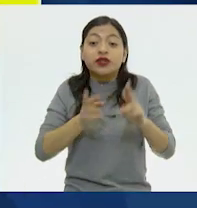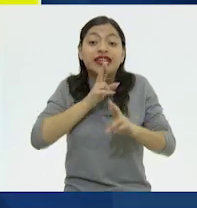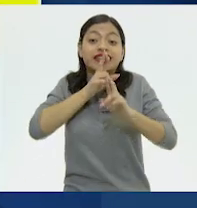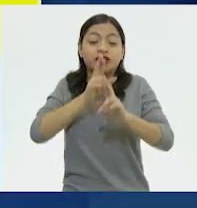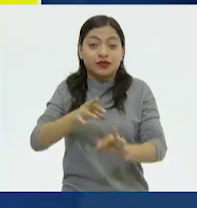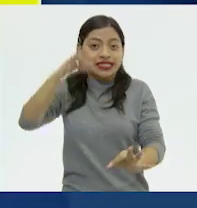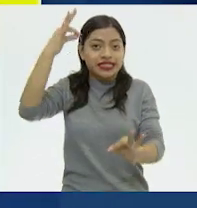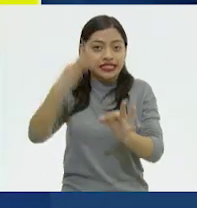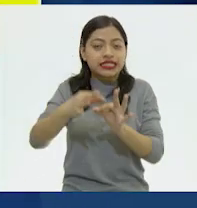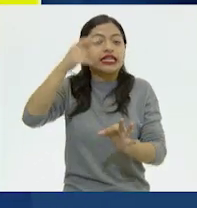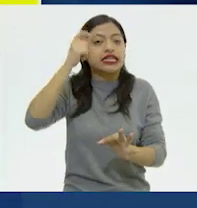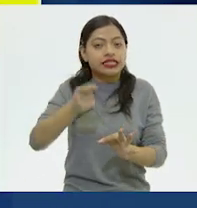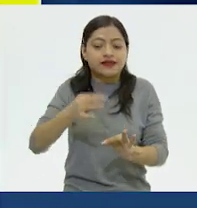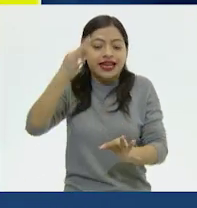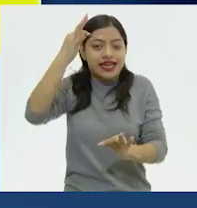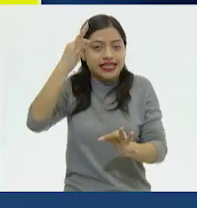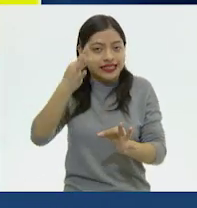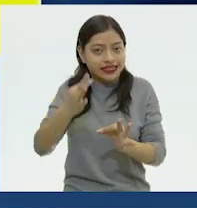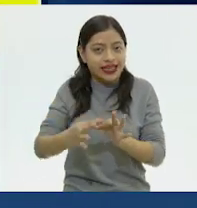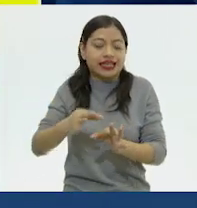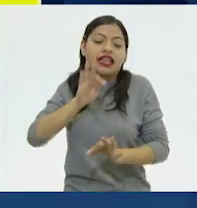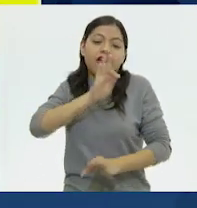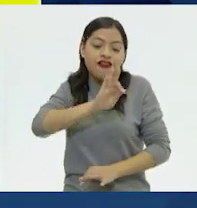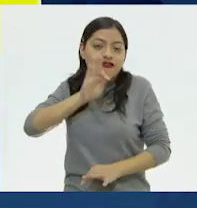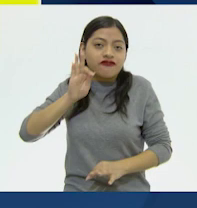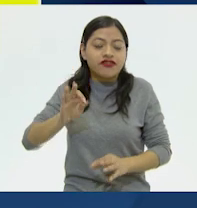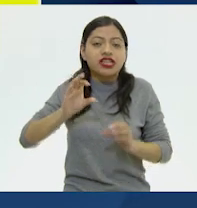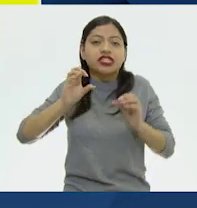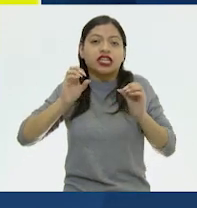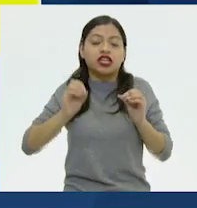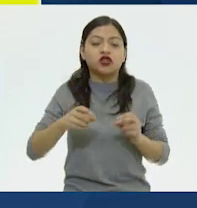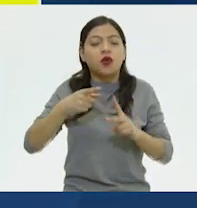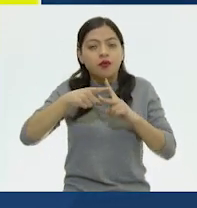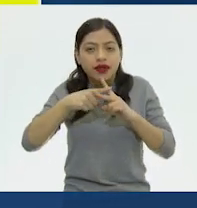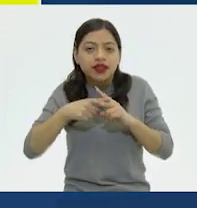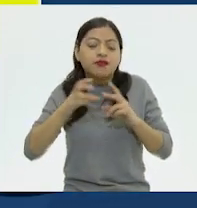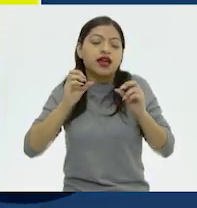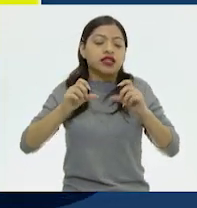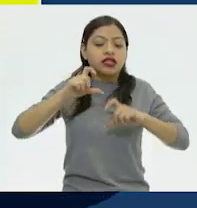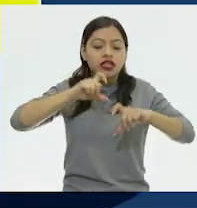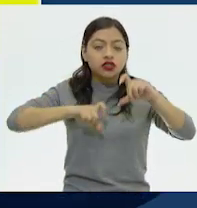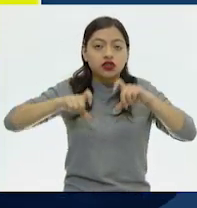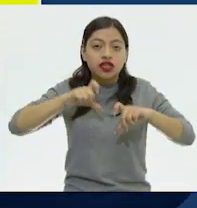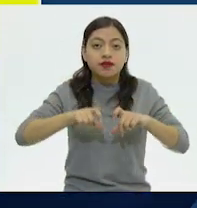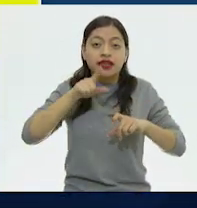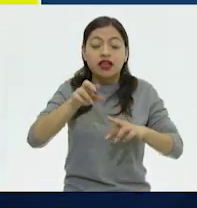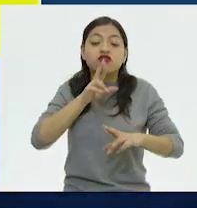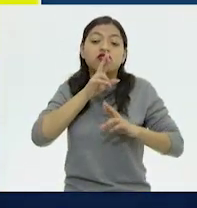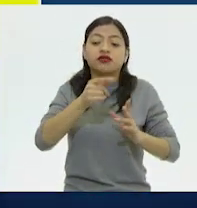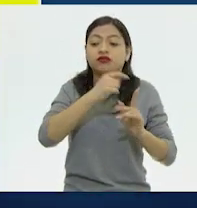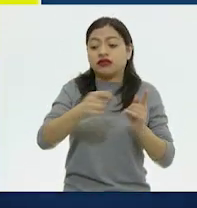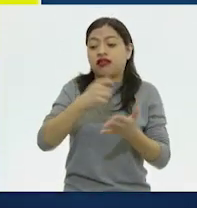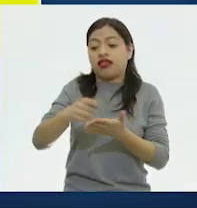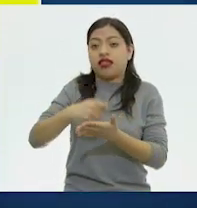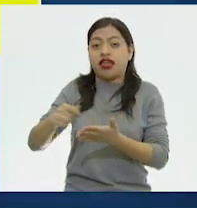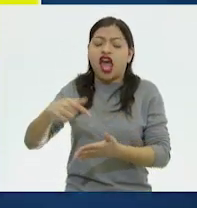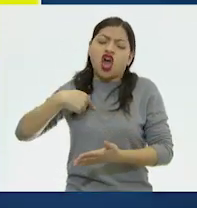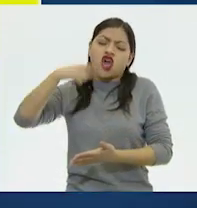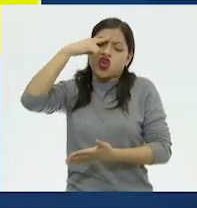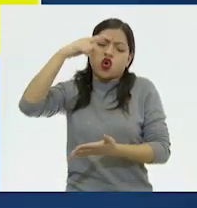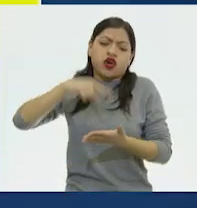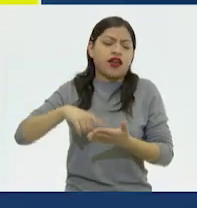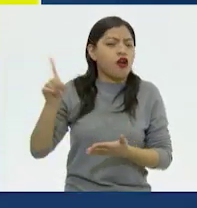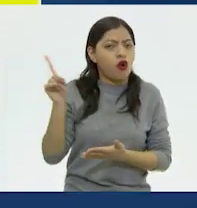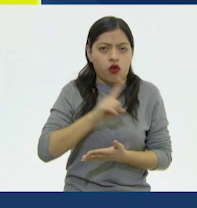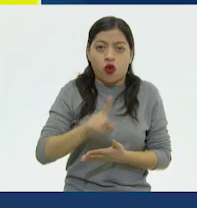responder con datos muy precisos, por ejemplo, fechas o fórmulas. La respuesta es limitada, es decir, se espera información